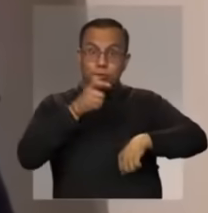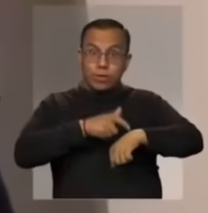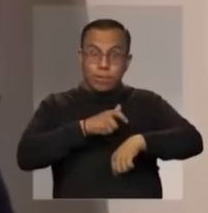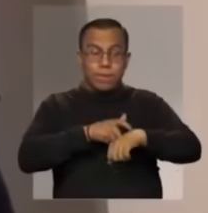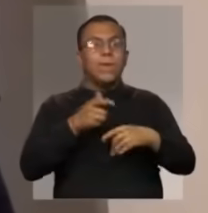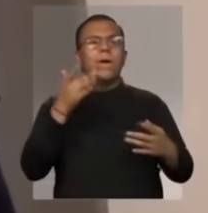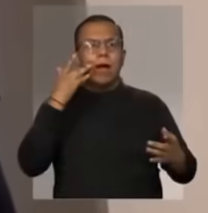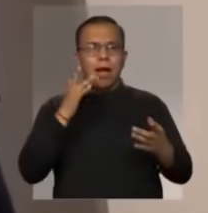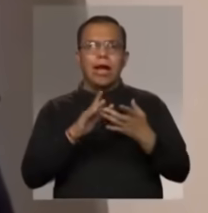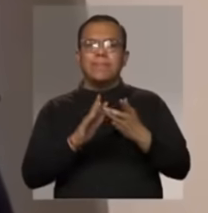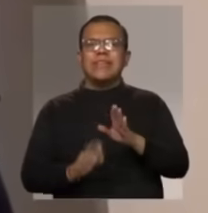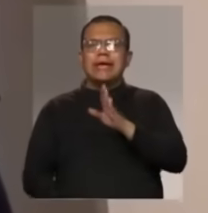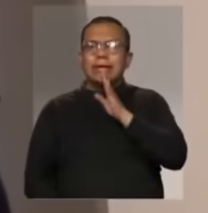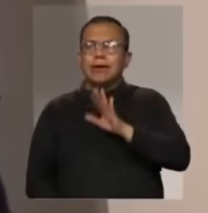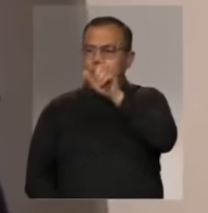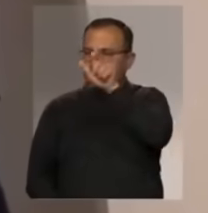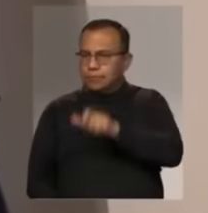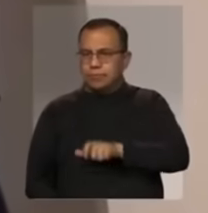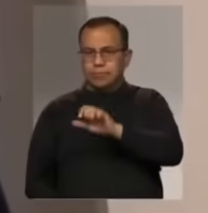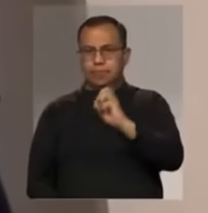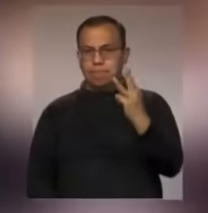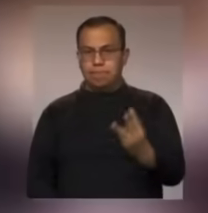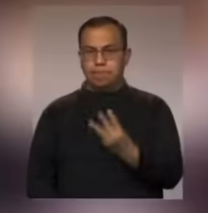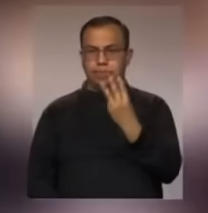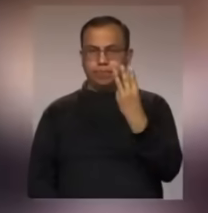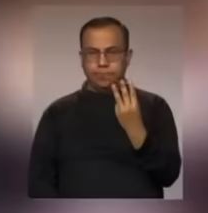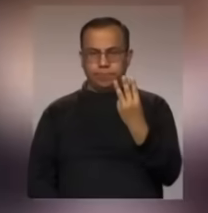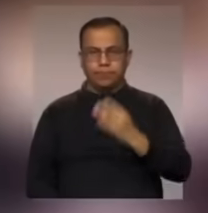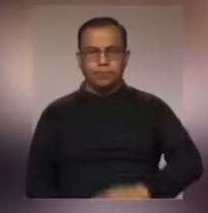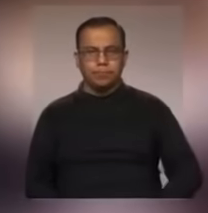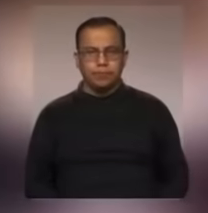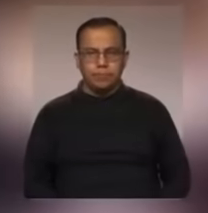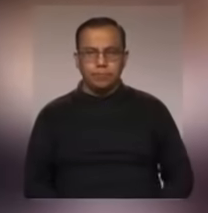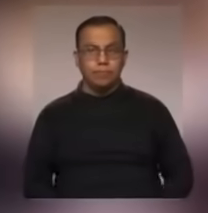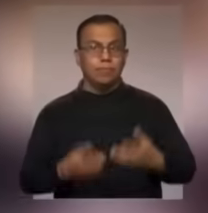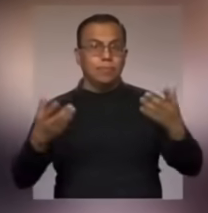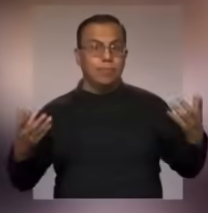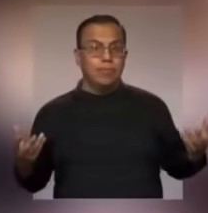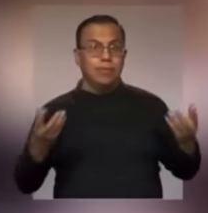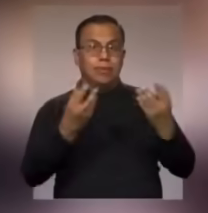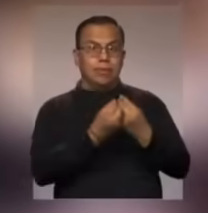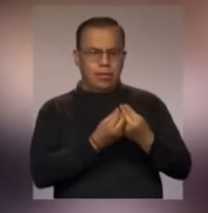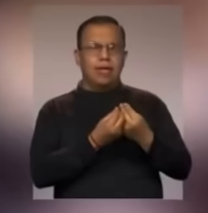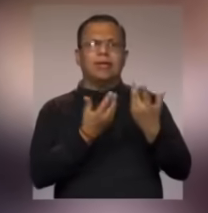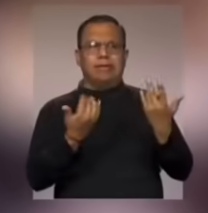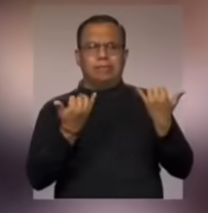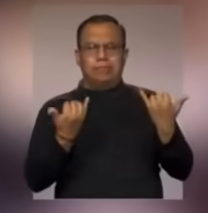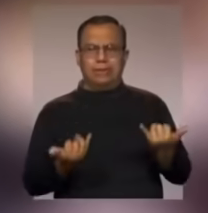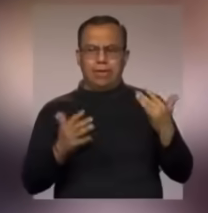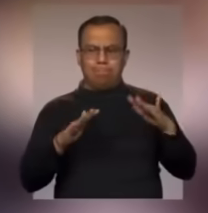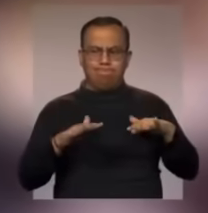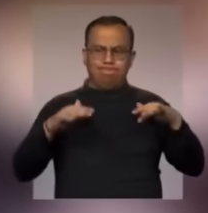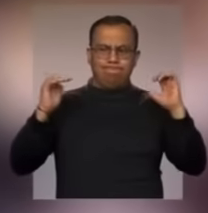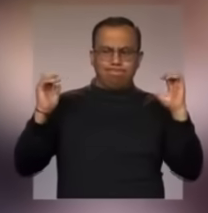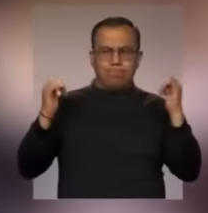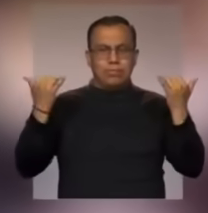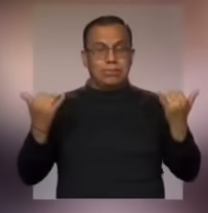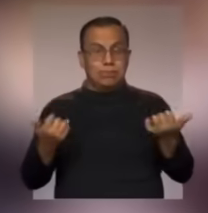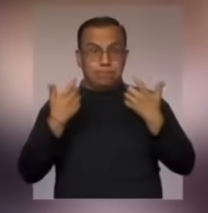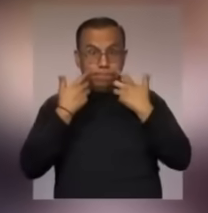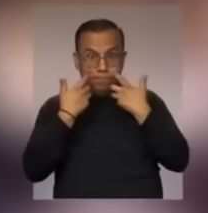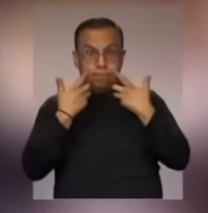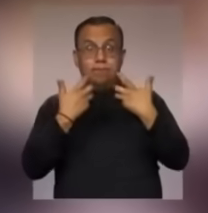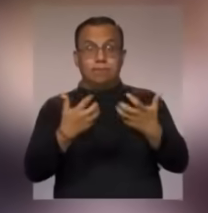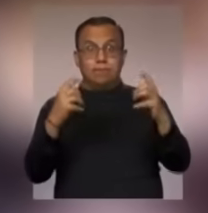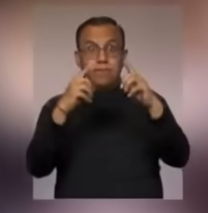elegir y a quién debe elegir dentro de las tres ternadas. Yo creo que la Corte queda prevenida, queda, digamos,